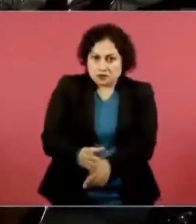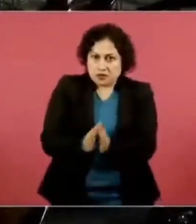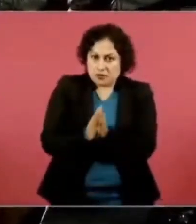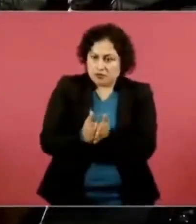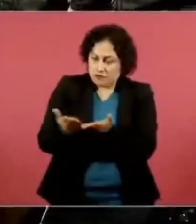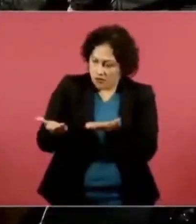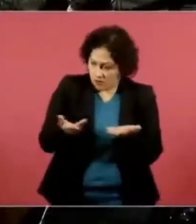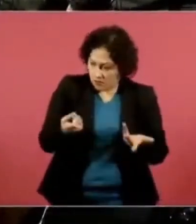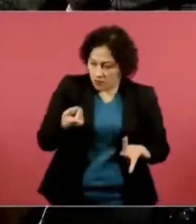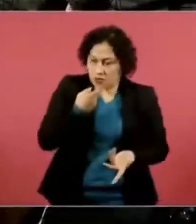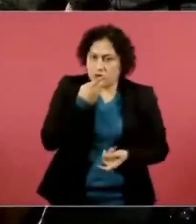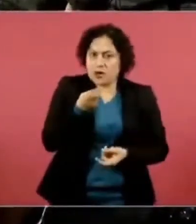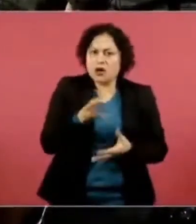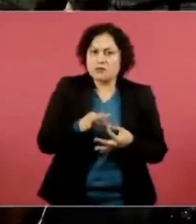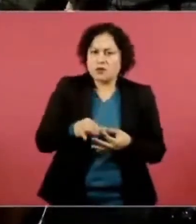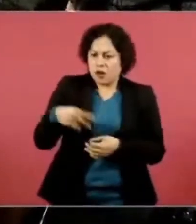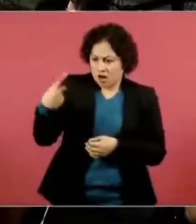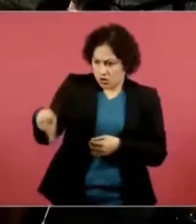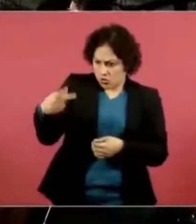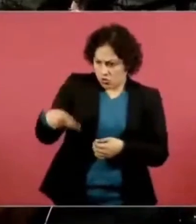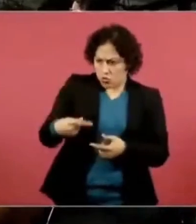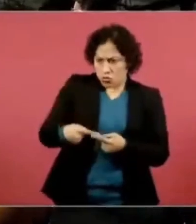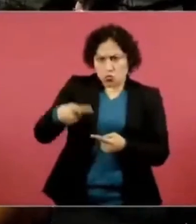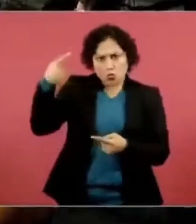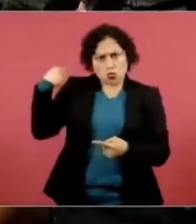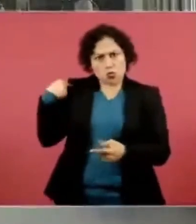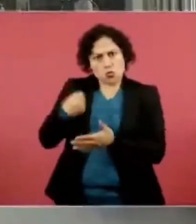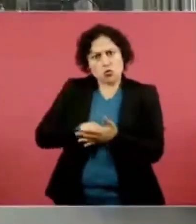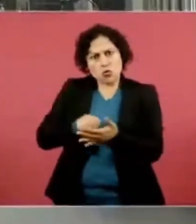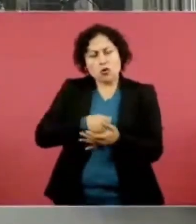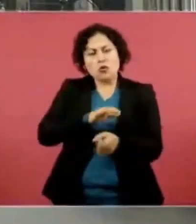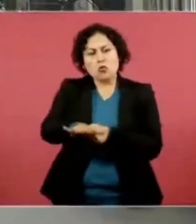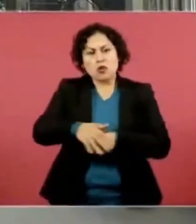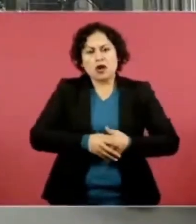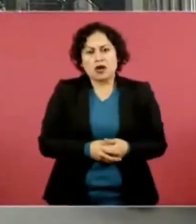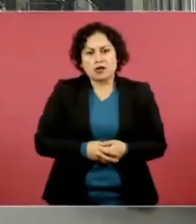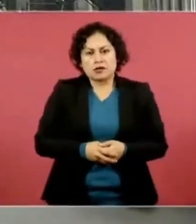vienes, de tu lucha social? ¿Y saben qué?